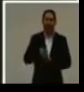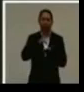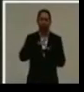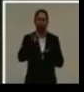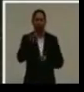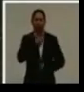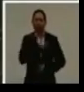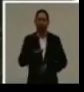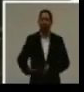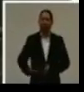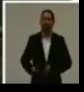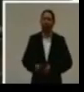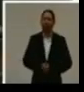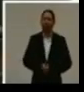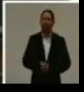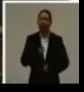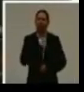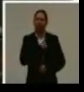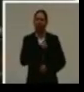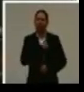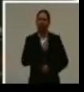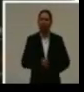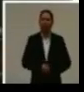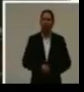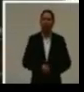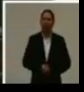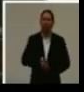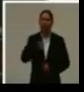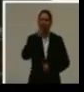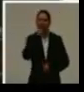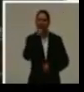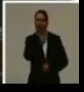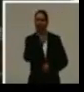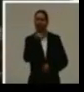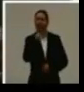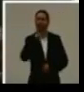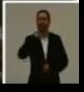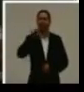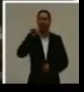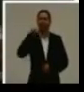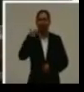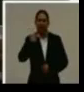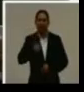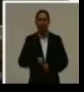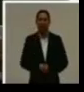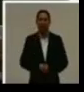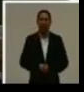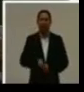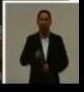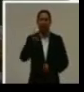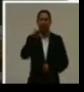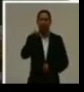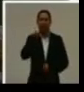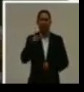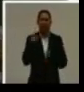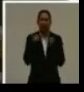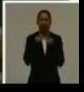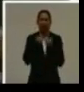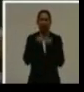Gracias, presidente. Solo decirle a la compañera Janet que no todos somos